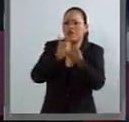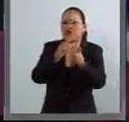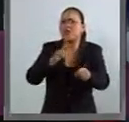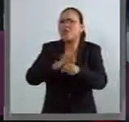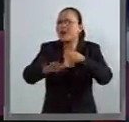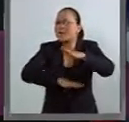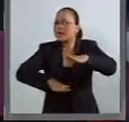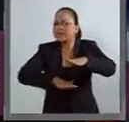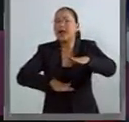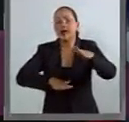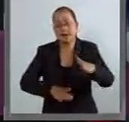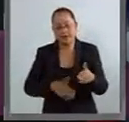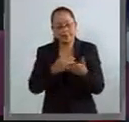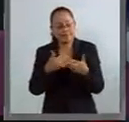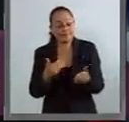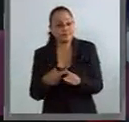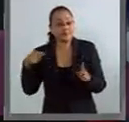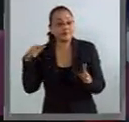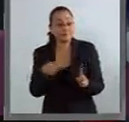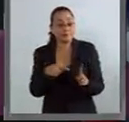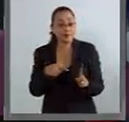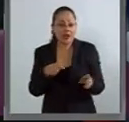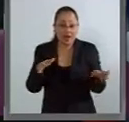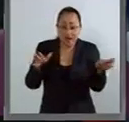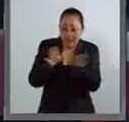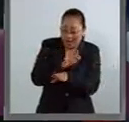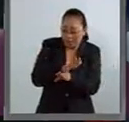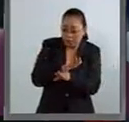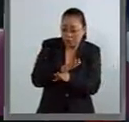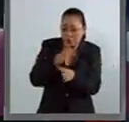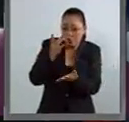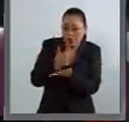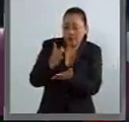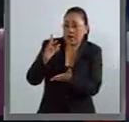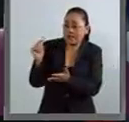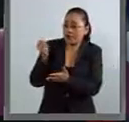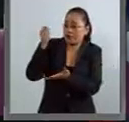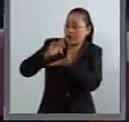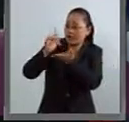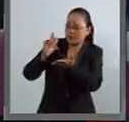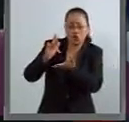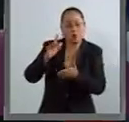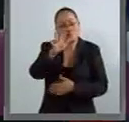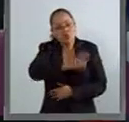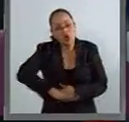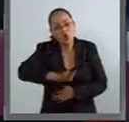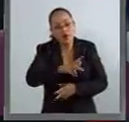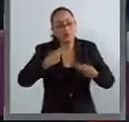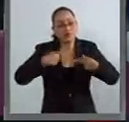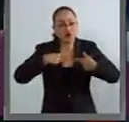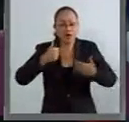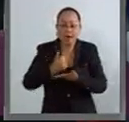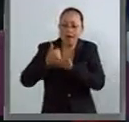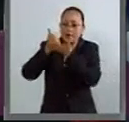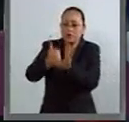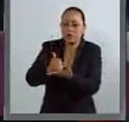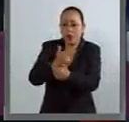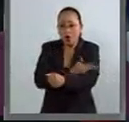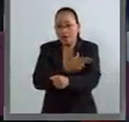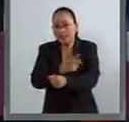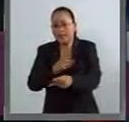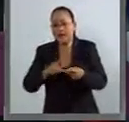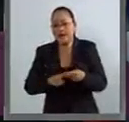Y esas bases no se cambian solo con la tecnología, sino con su ayuda. Y esa transparencia y